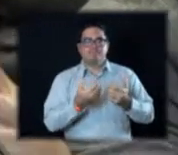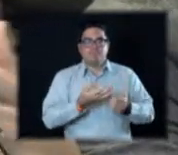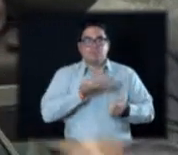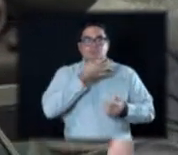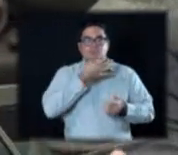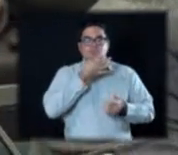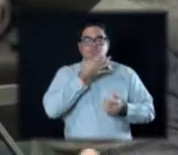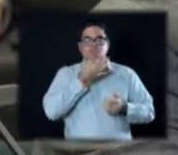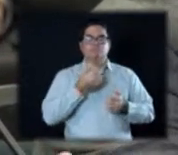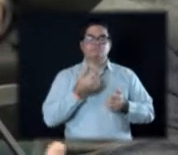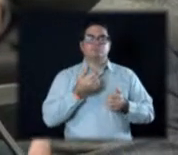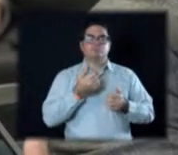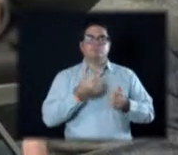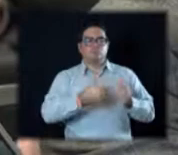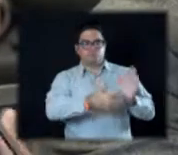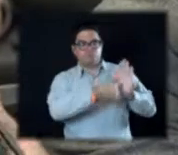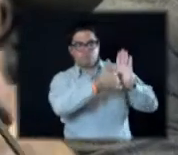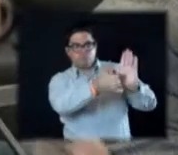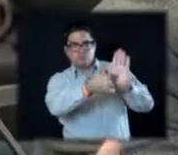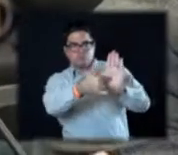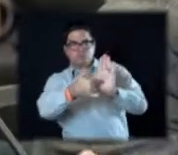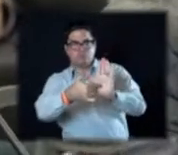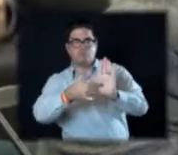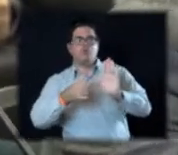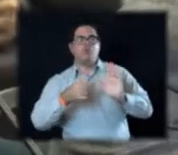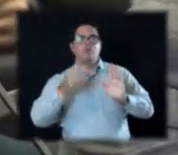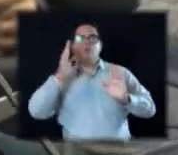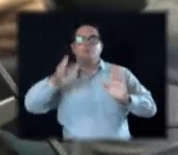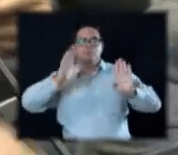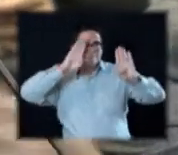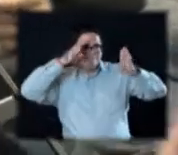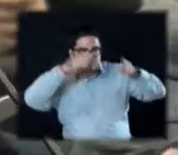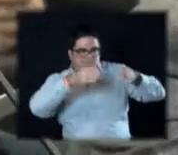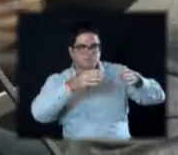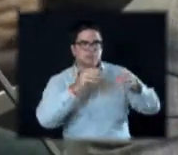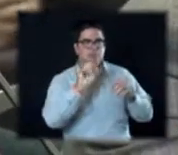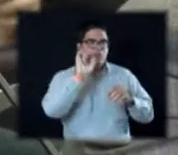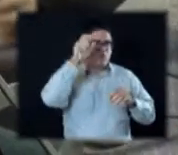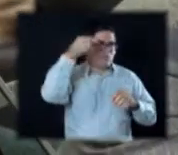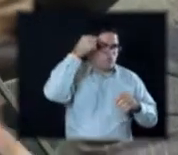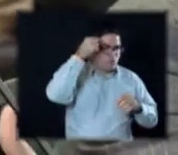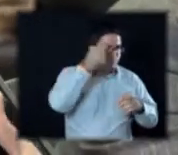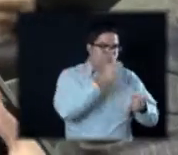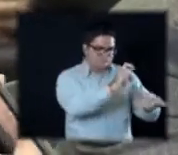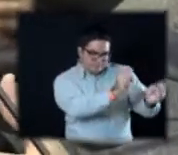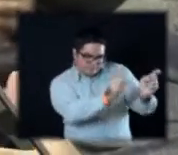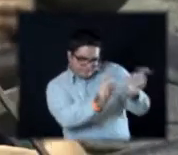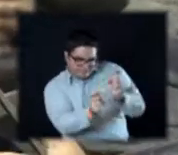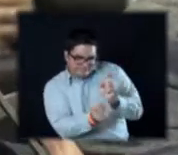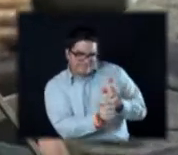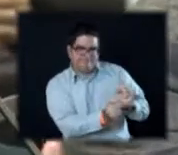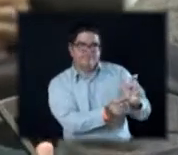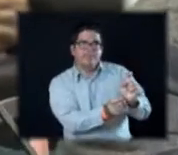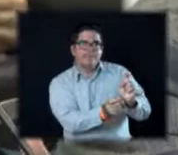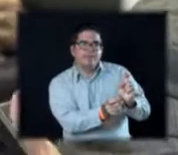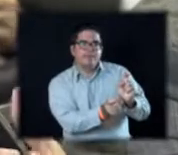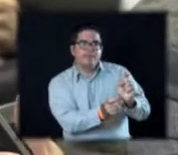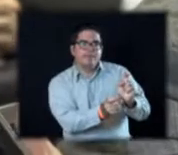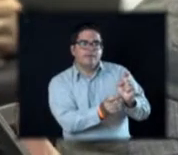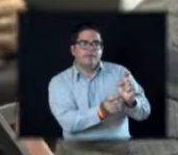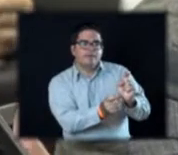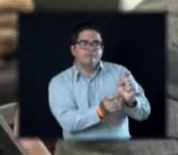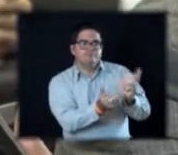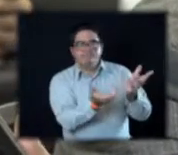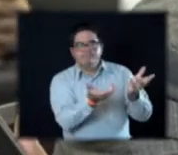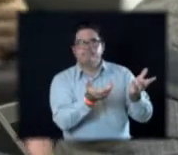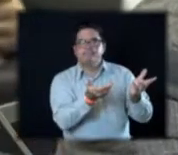entregar en los próximos días, vamos a centrarnos en es rediseñar el gobierno para que sea más